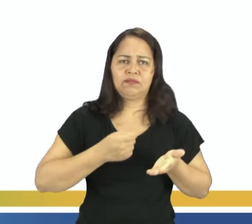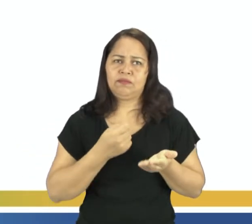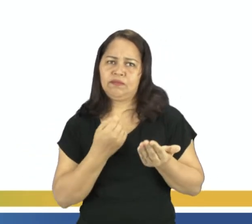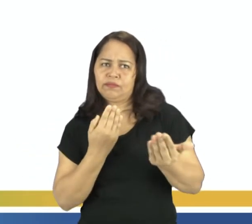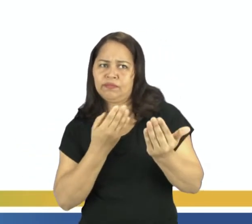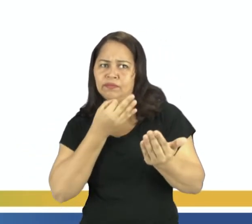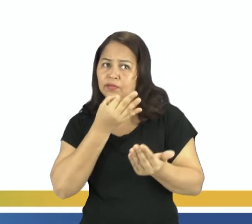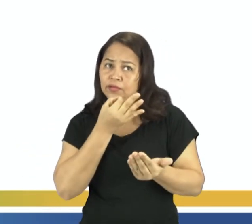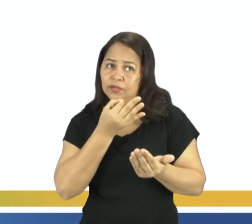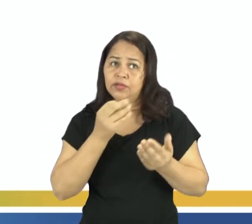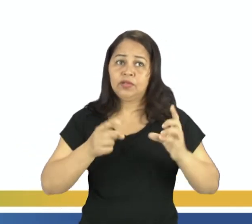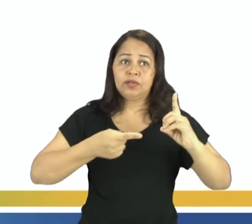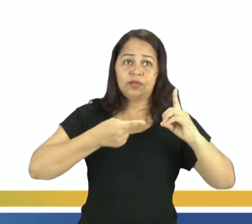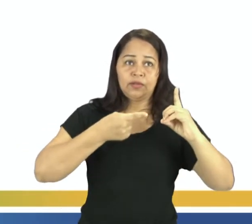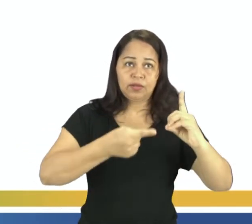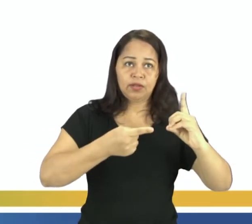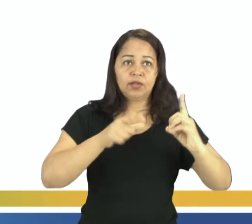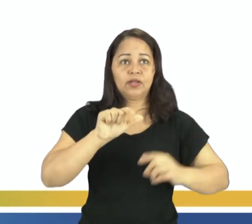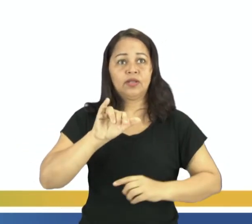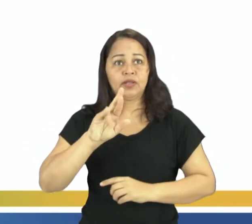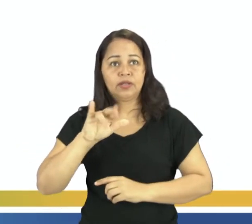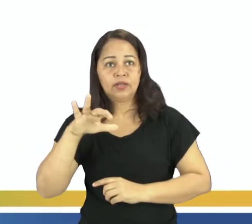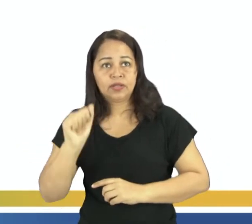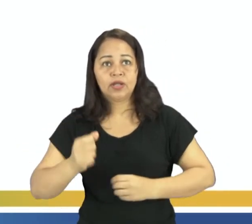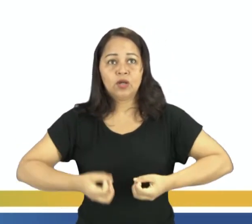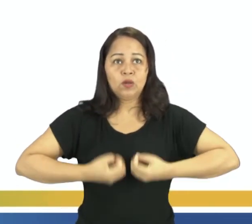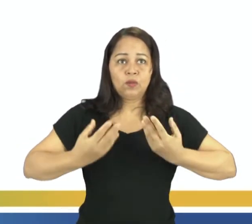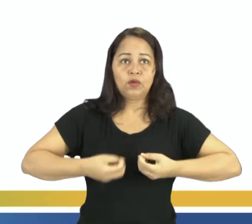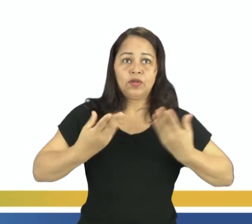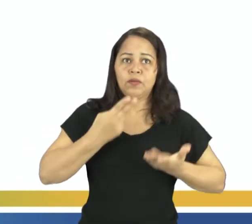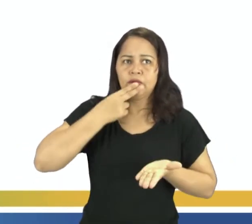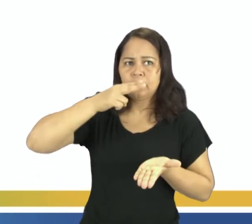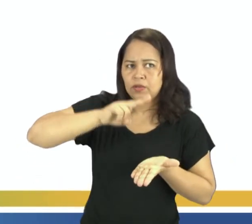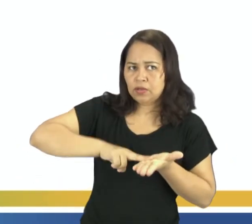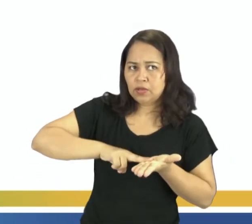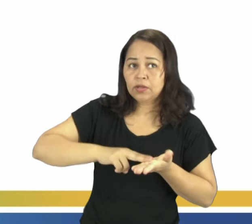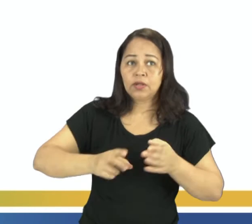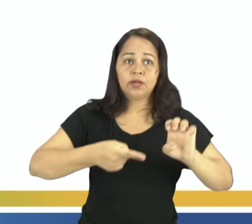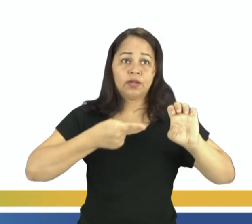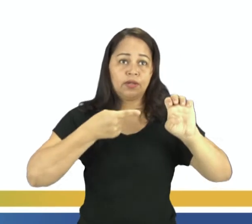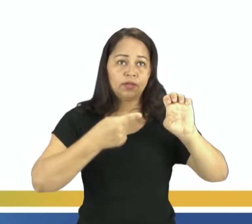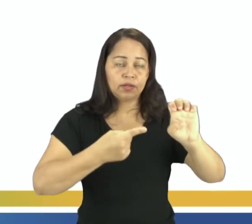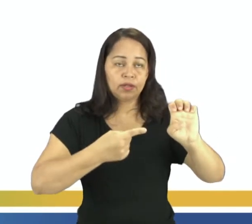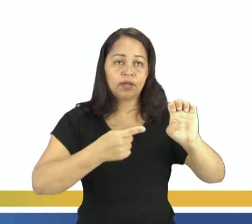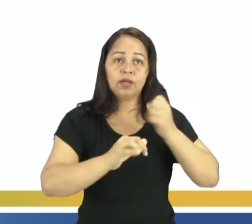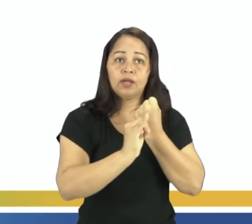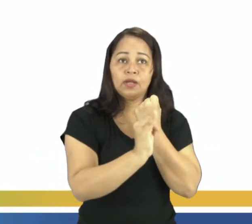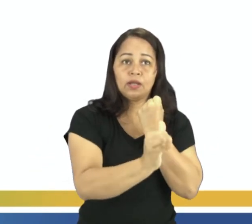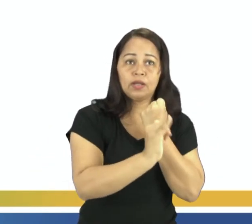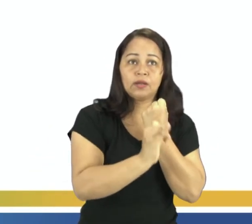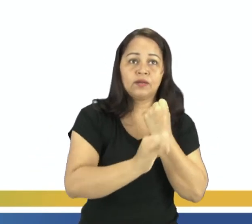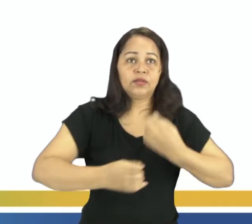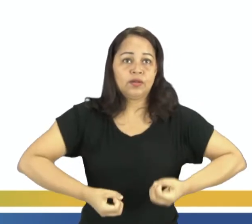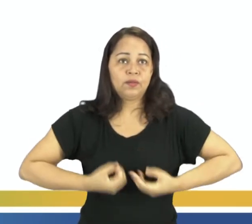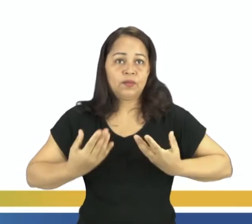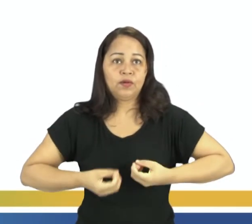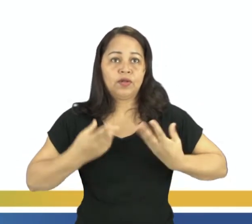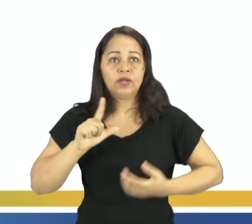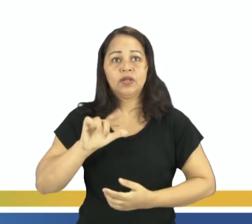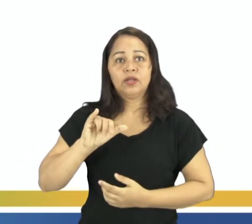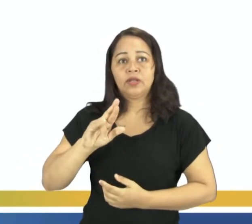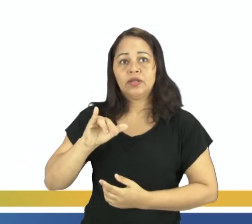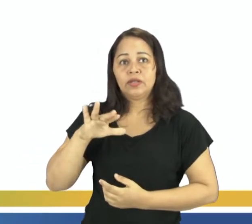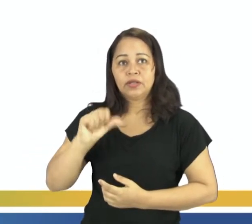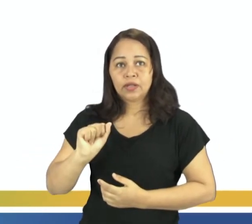ironía. D. La lírica, el poema o la carta. Y E. La crónica poética, la